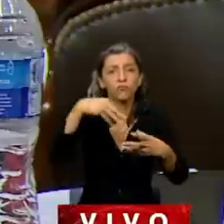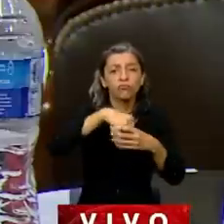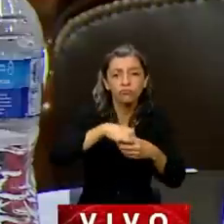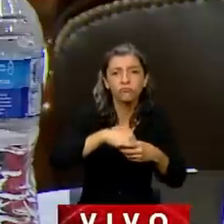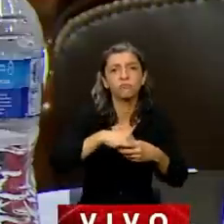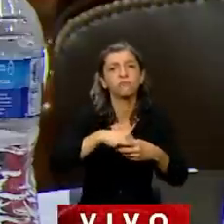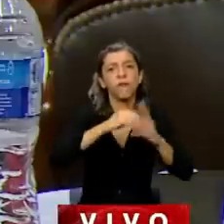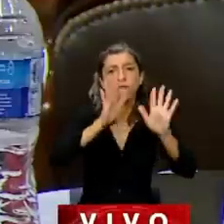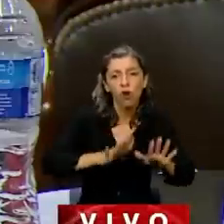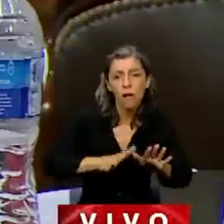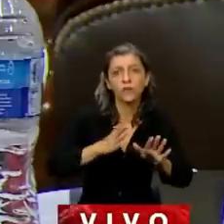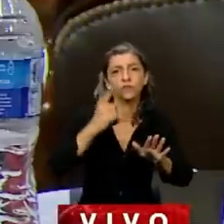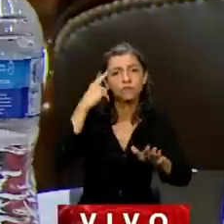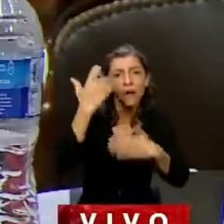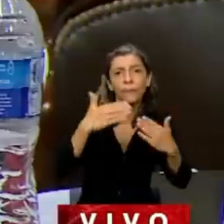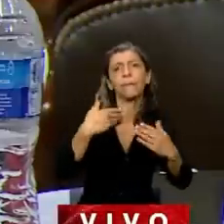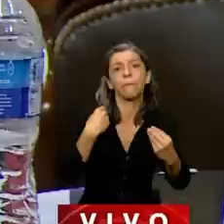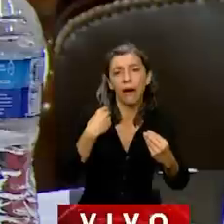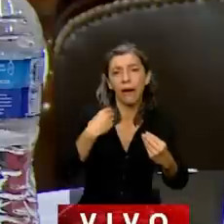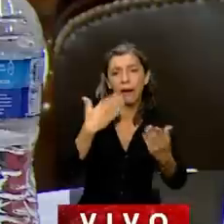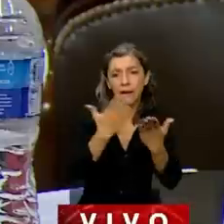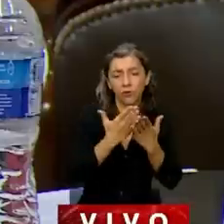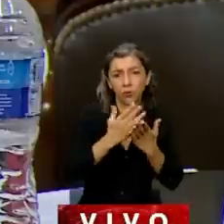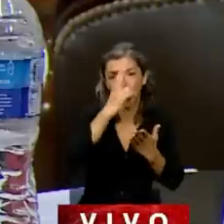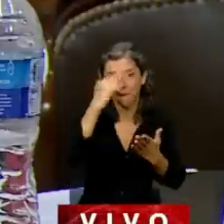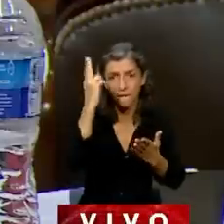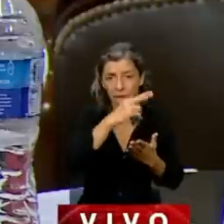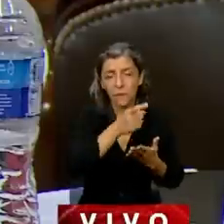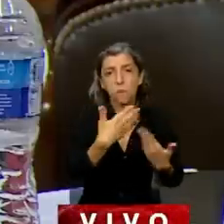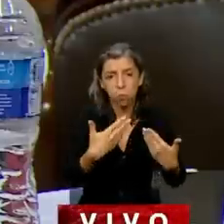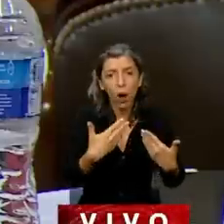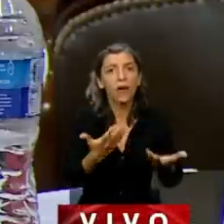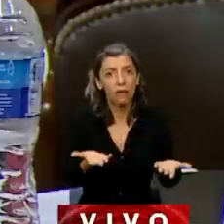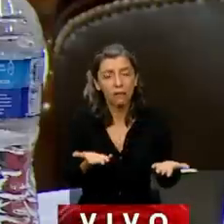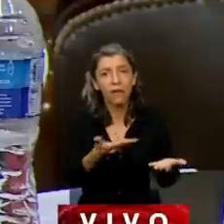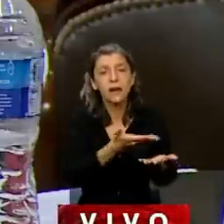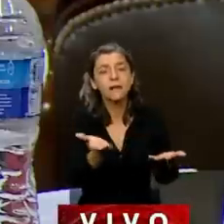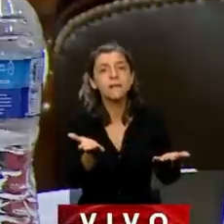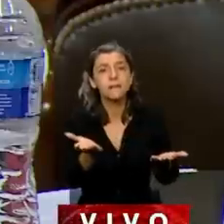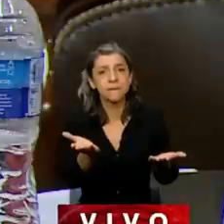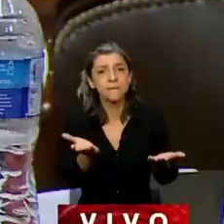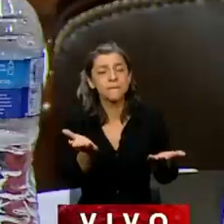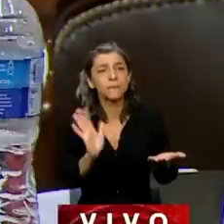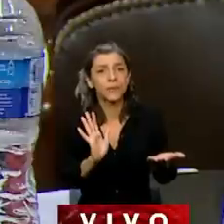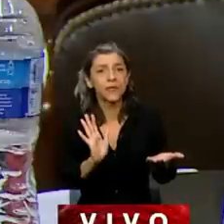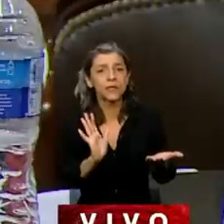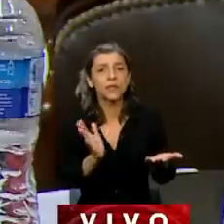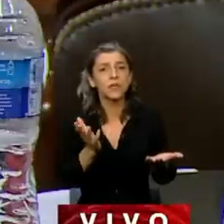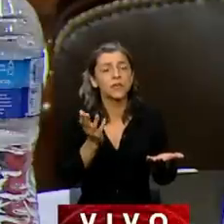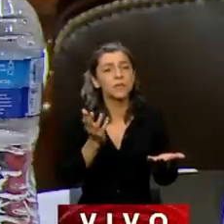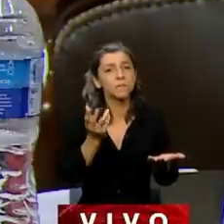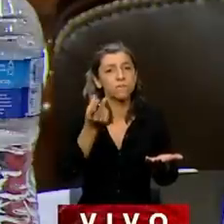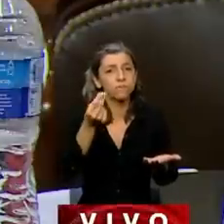puedan tener el incentivo para formarse con un monto que sea